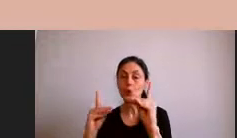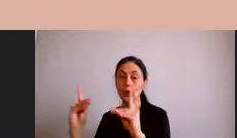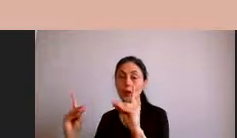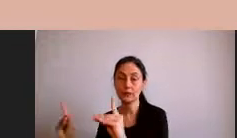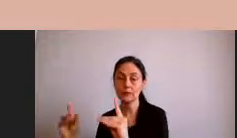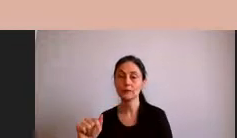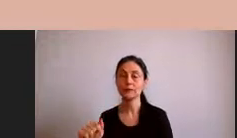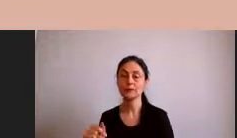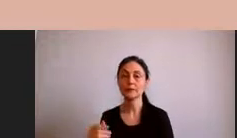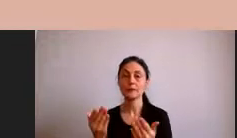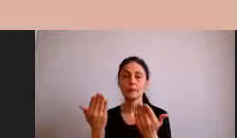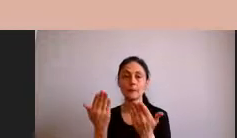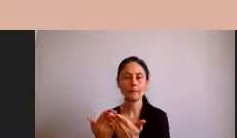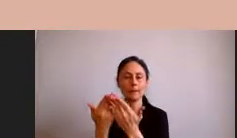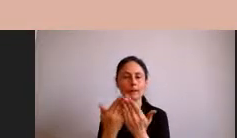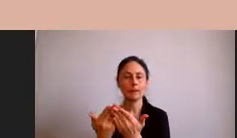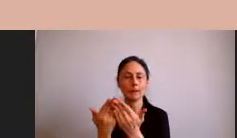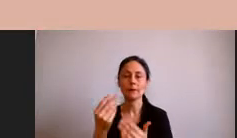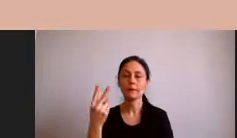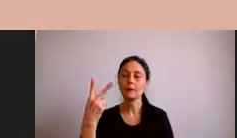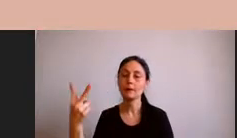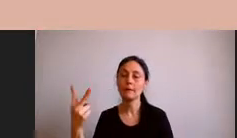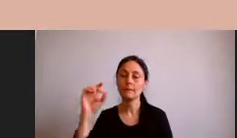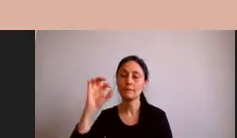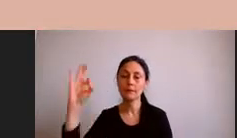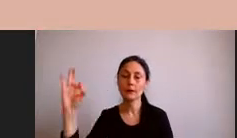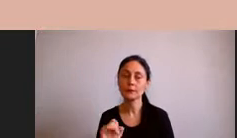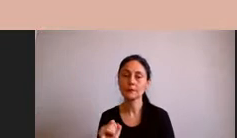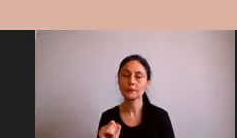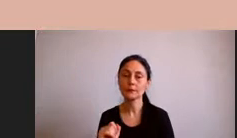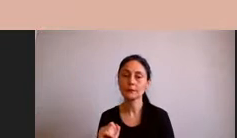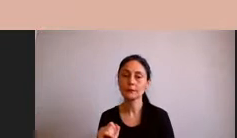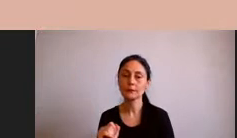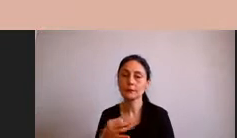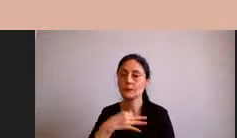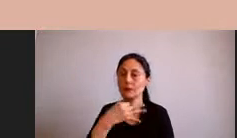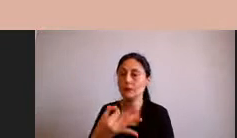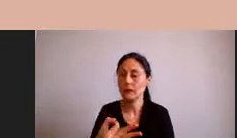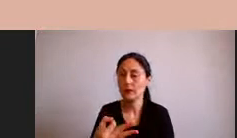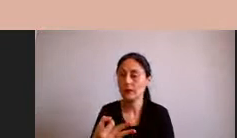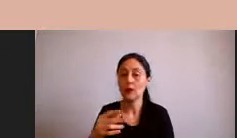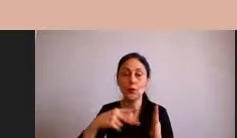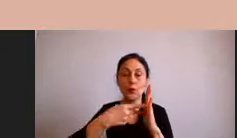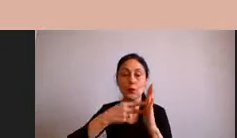que el 22% de los chilenos asumía haber padecido alguna patología de salud mental,